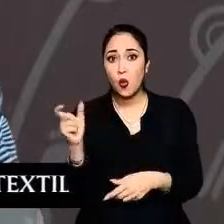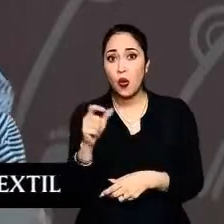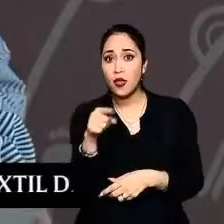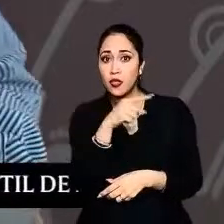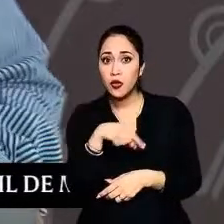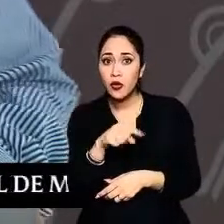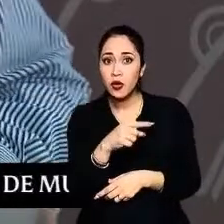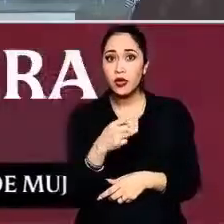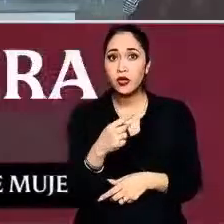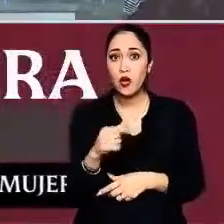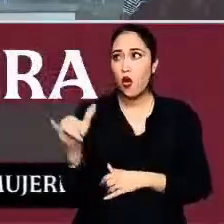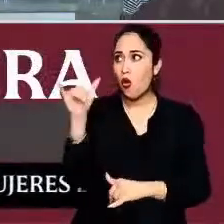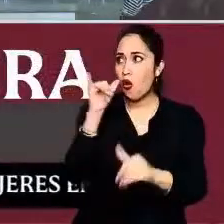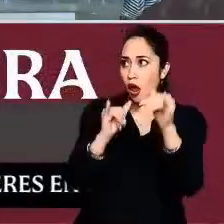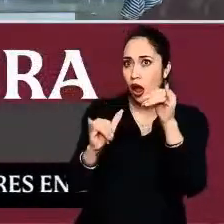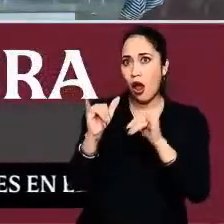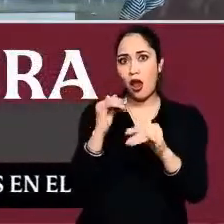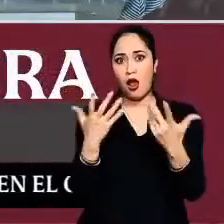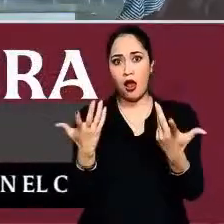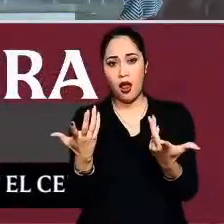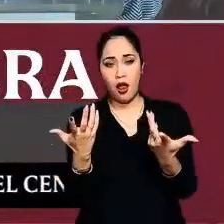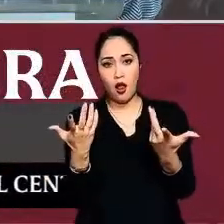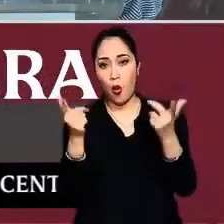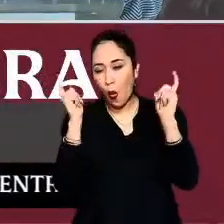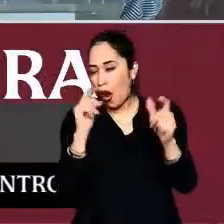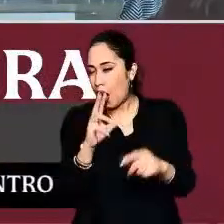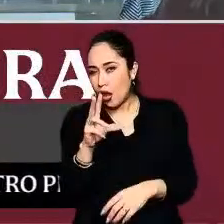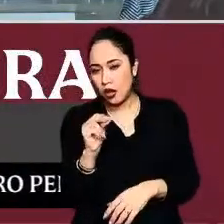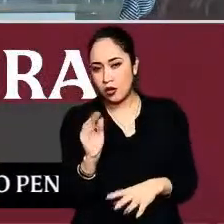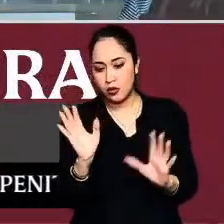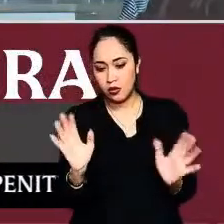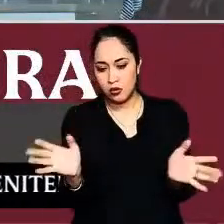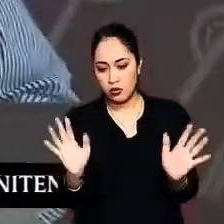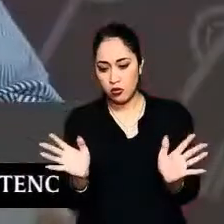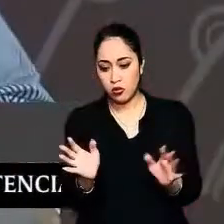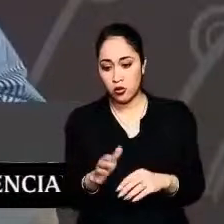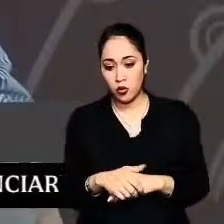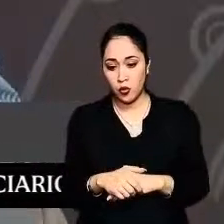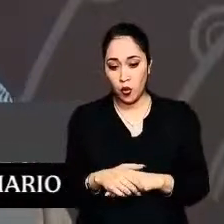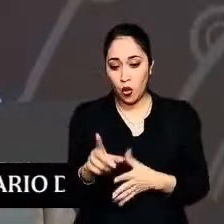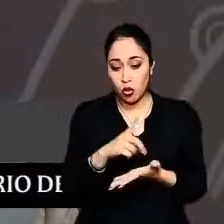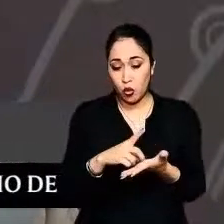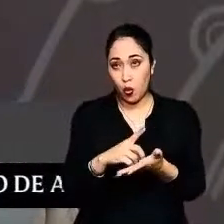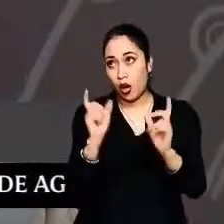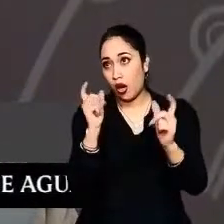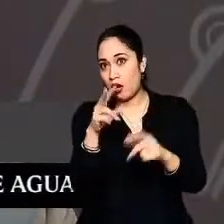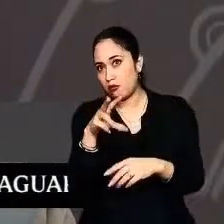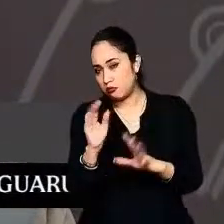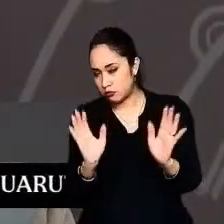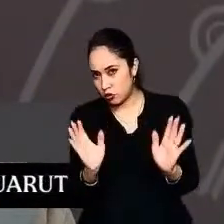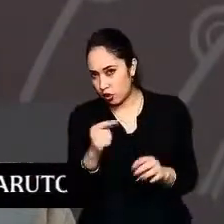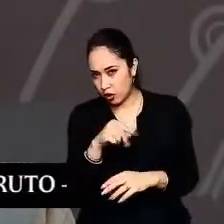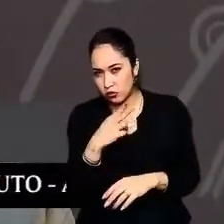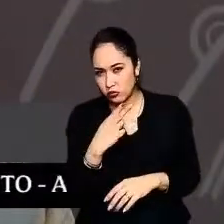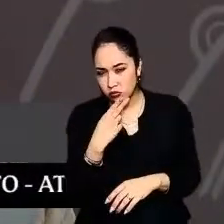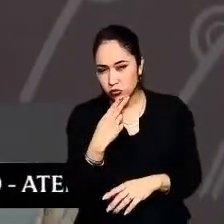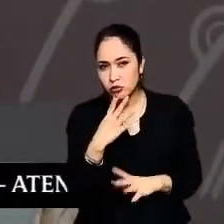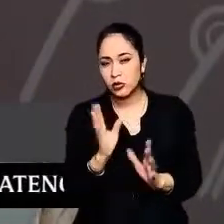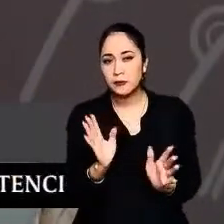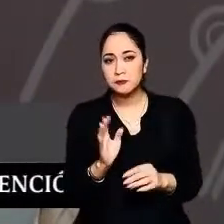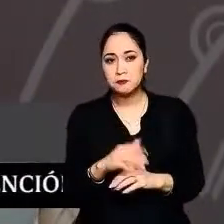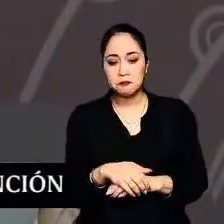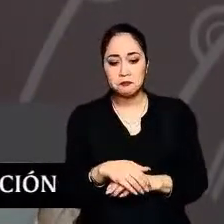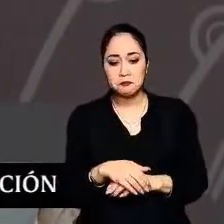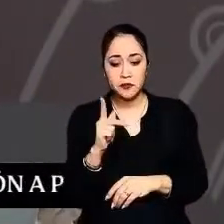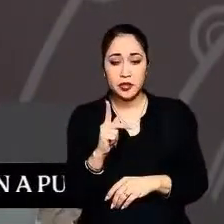a llegar, yo espero que no sea el caso, hasta usando alguna droga, y